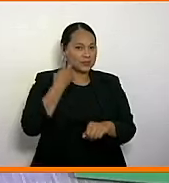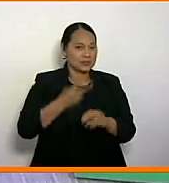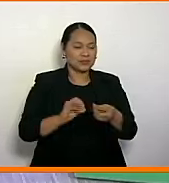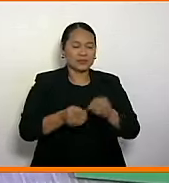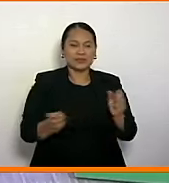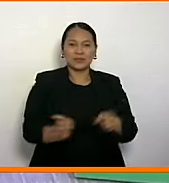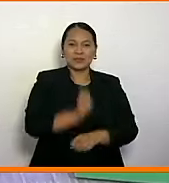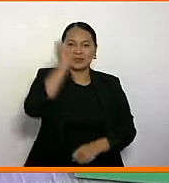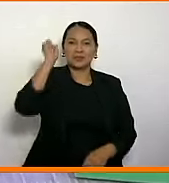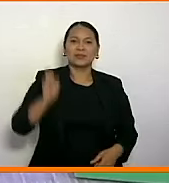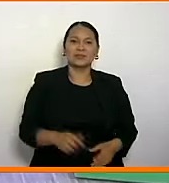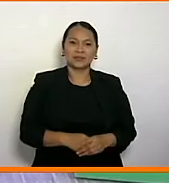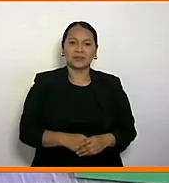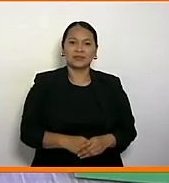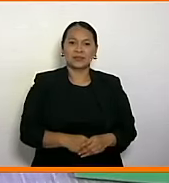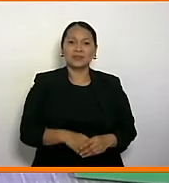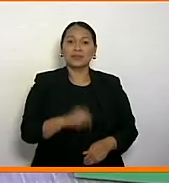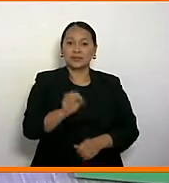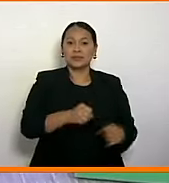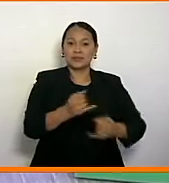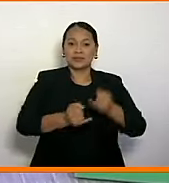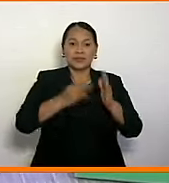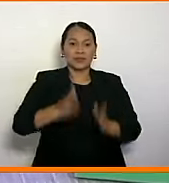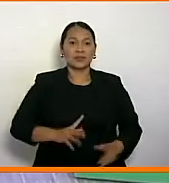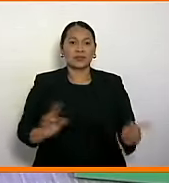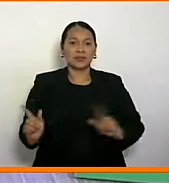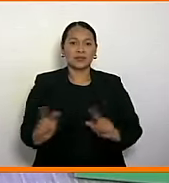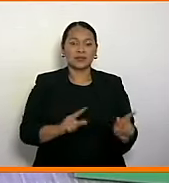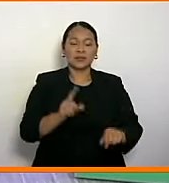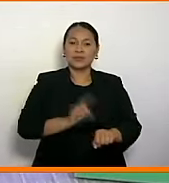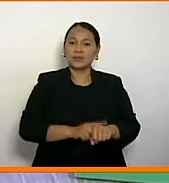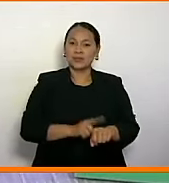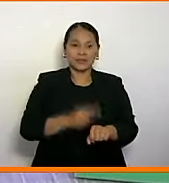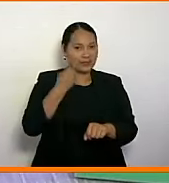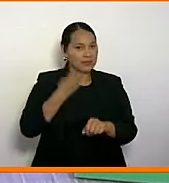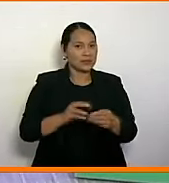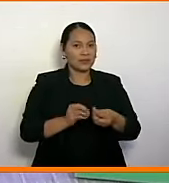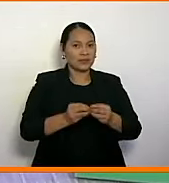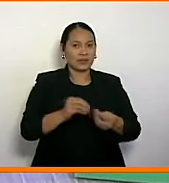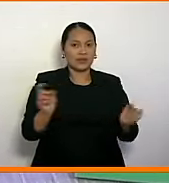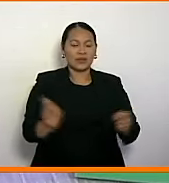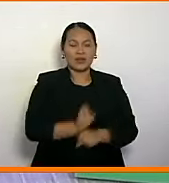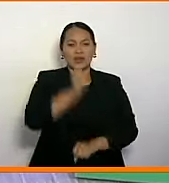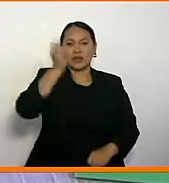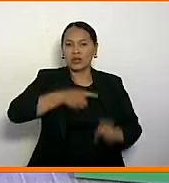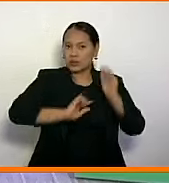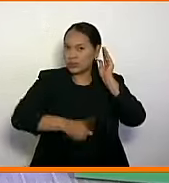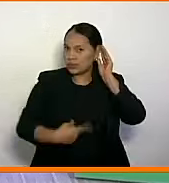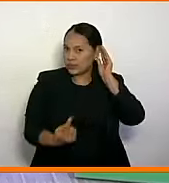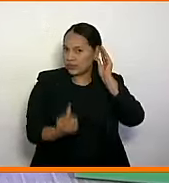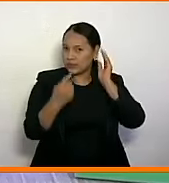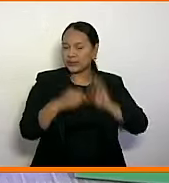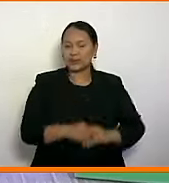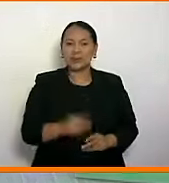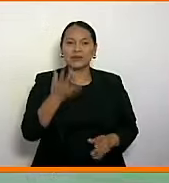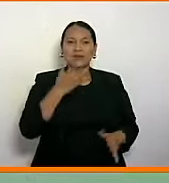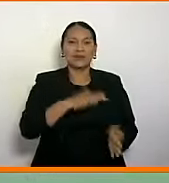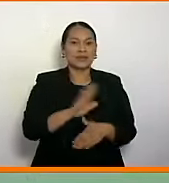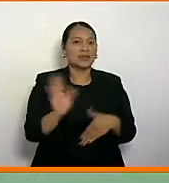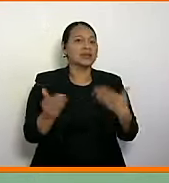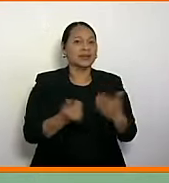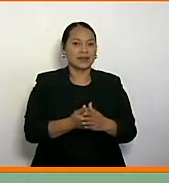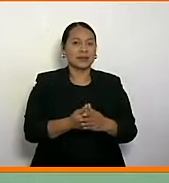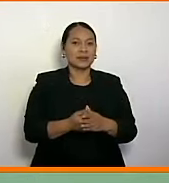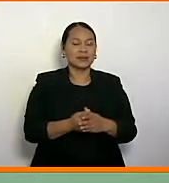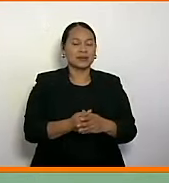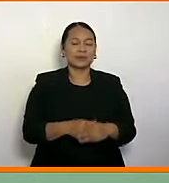ganador. Así es, Marbella, jugador. Estamos listos para conocer este número afortunado en más uno. Muchísima suerte, porque este